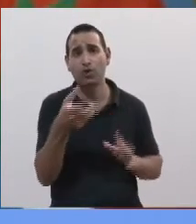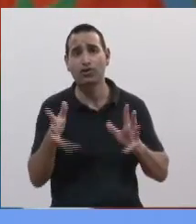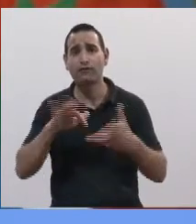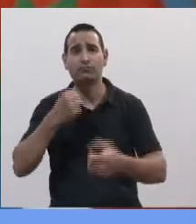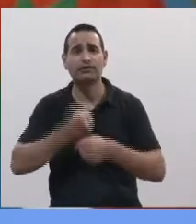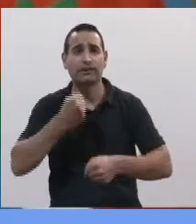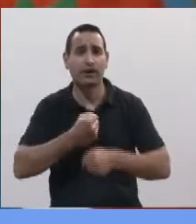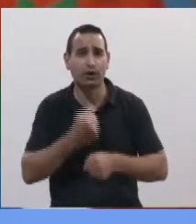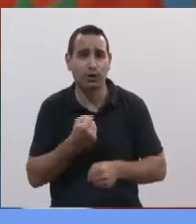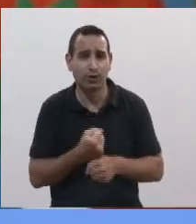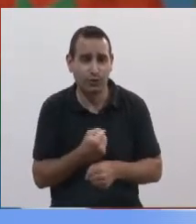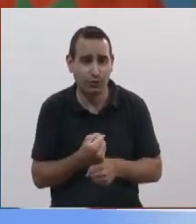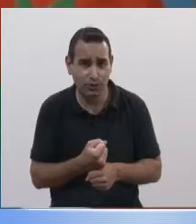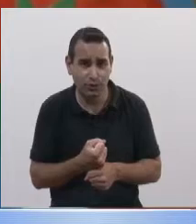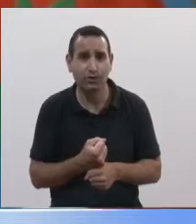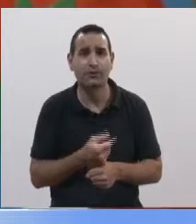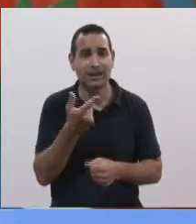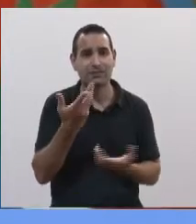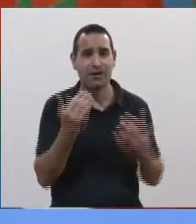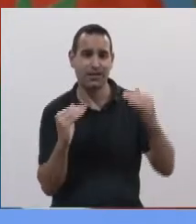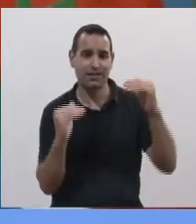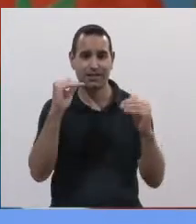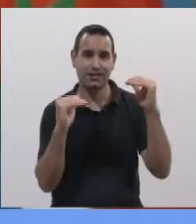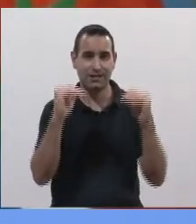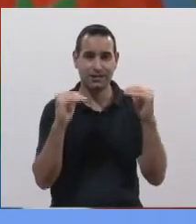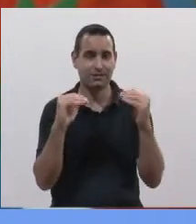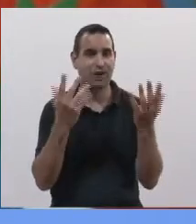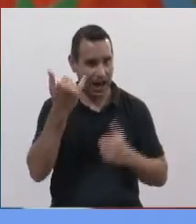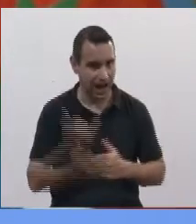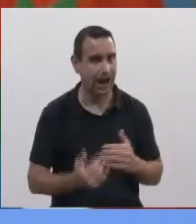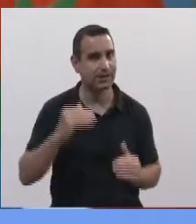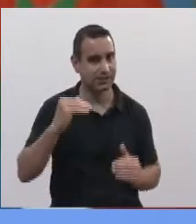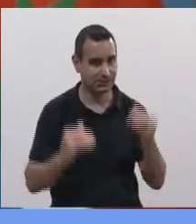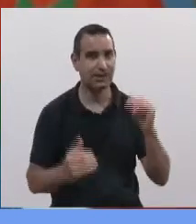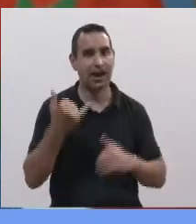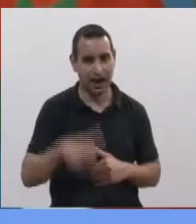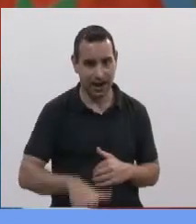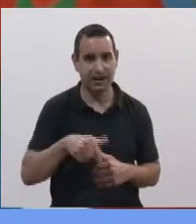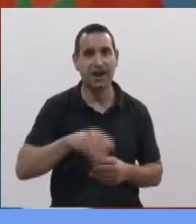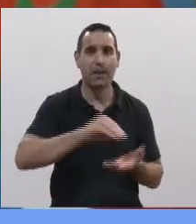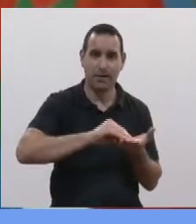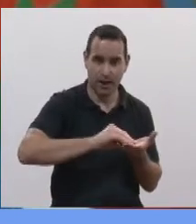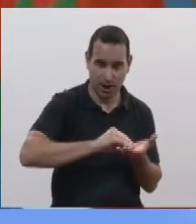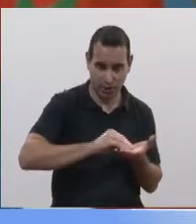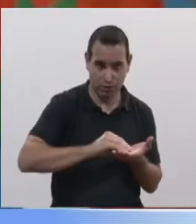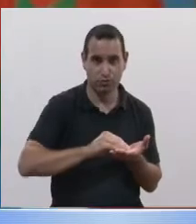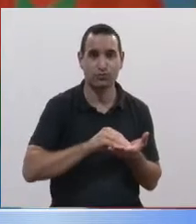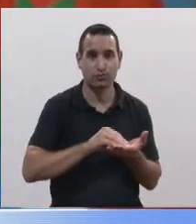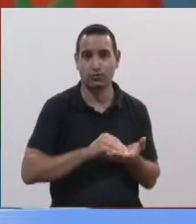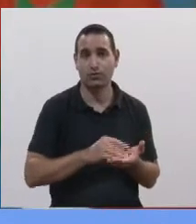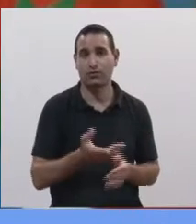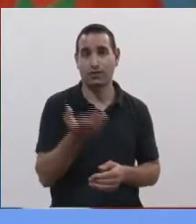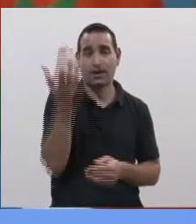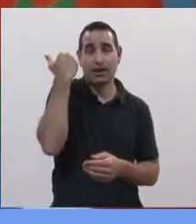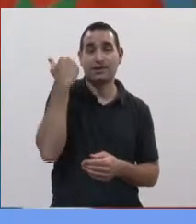de trabajar y así lograr equiparar esa desigualdad que hoy hay entre los empleados que se fueron el